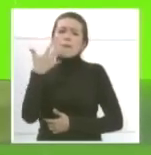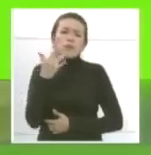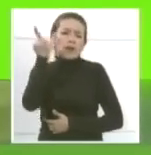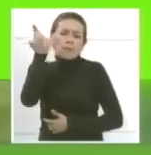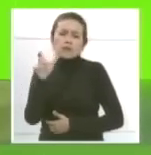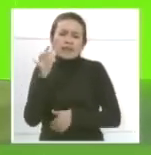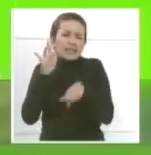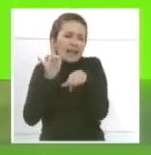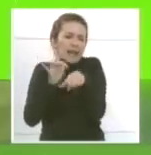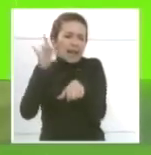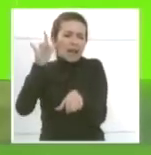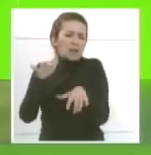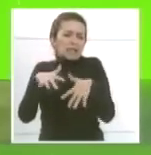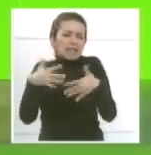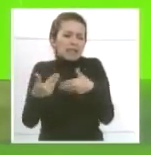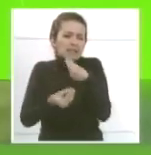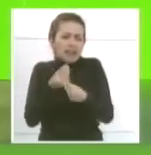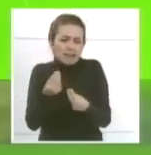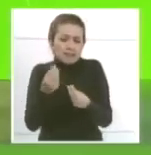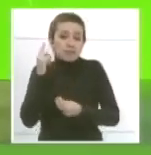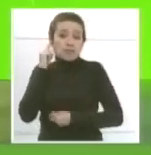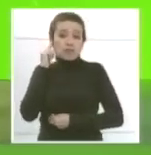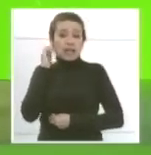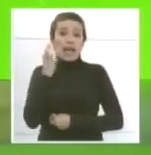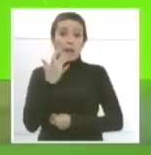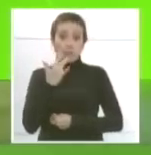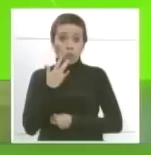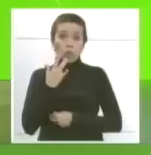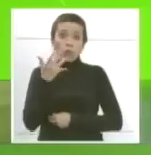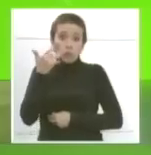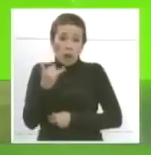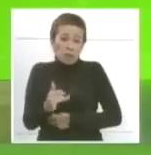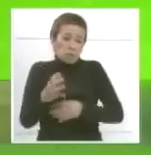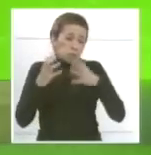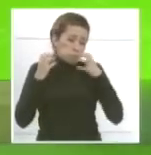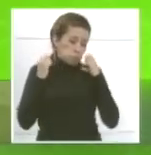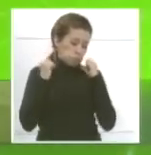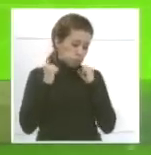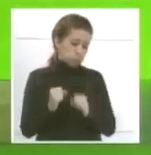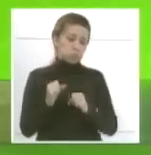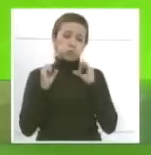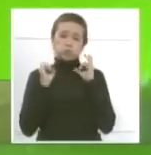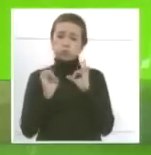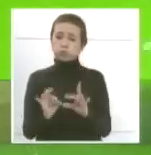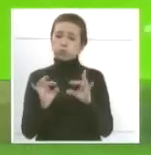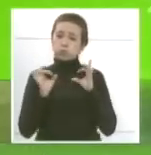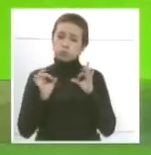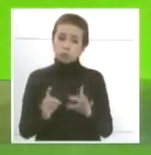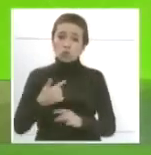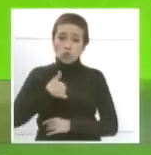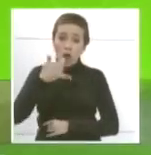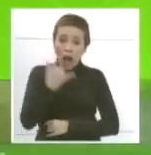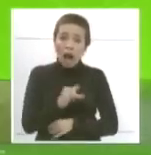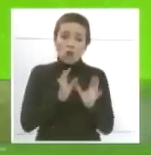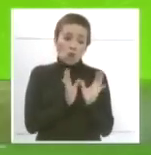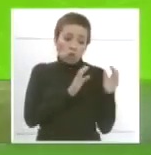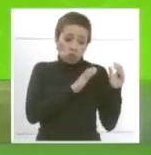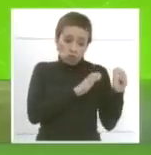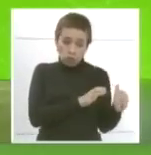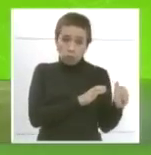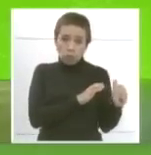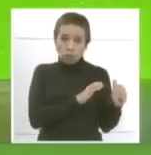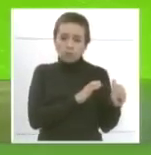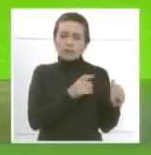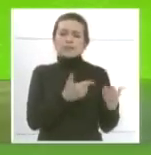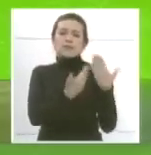entonces el tratamiento? Cuando ya el dolor se hace intratable. Yo particularmente tengo un grupo de personas que se encargan de